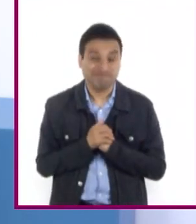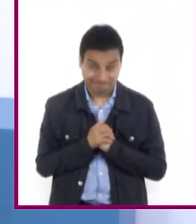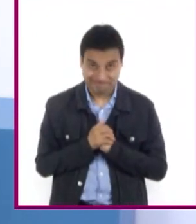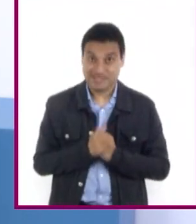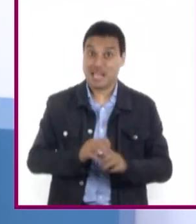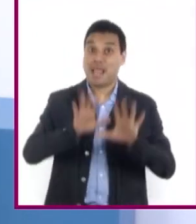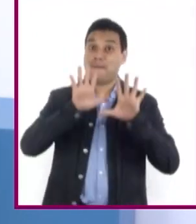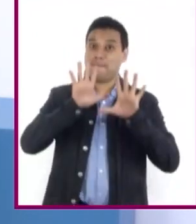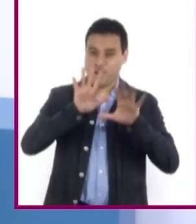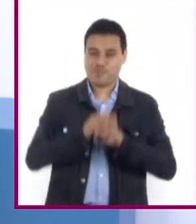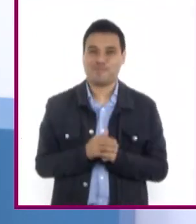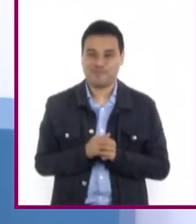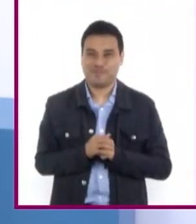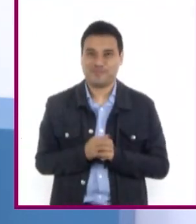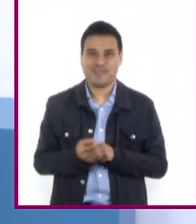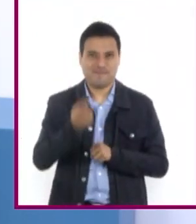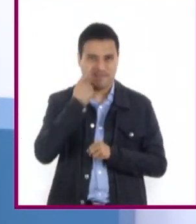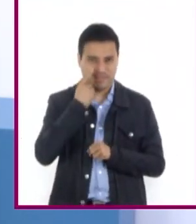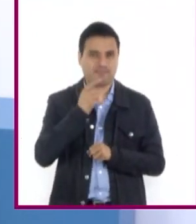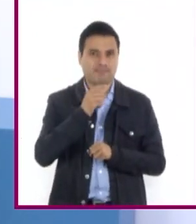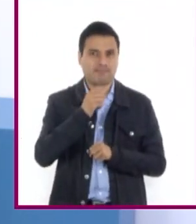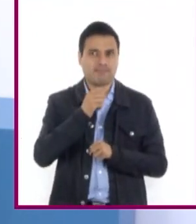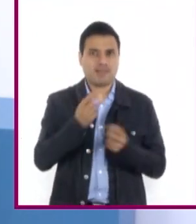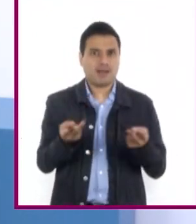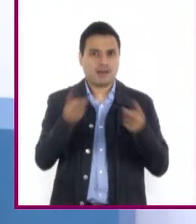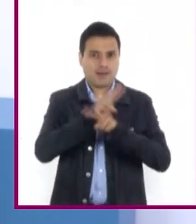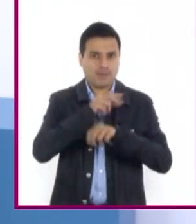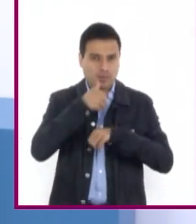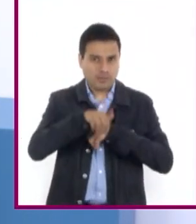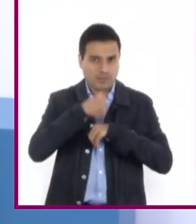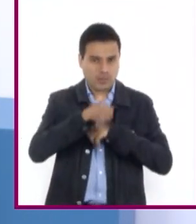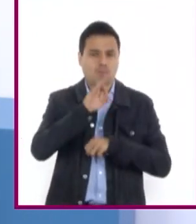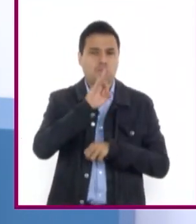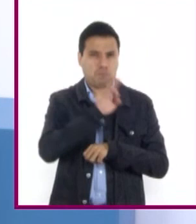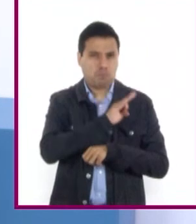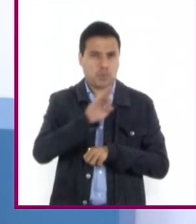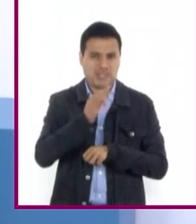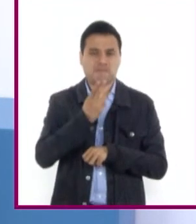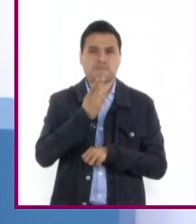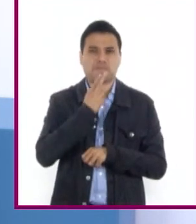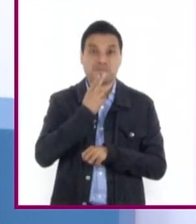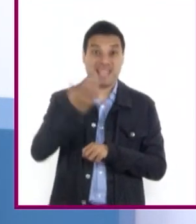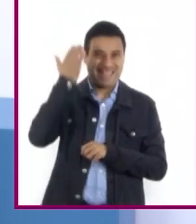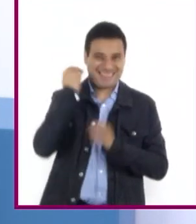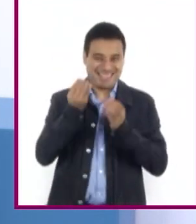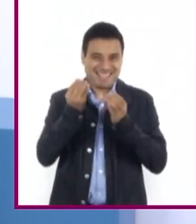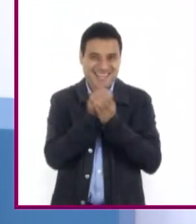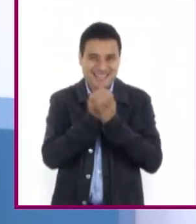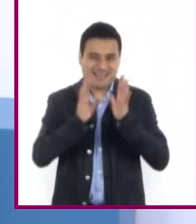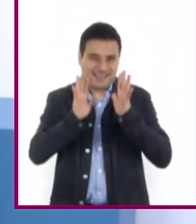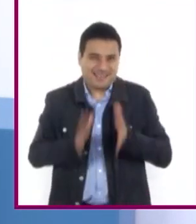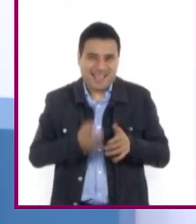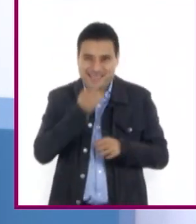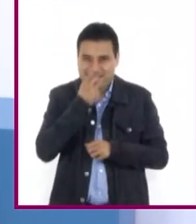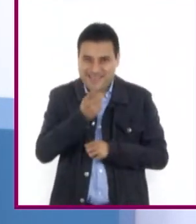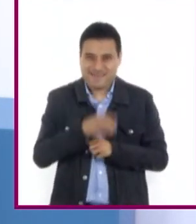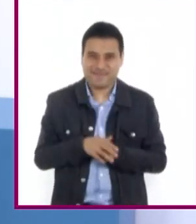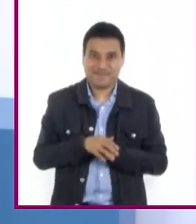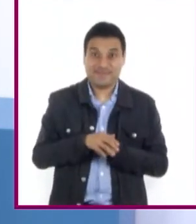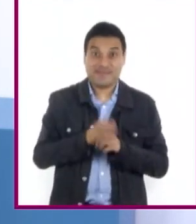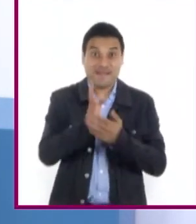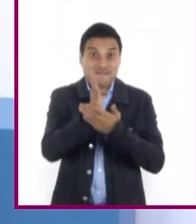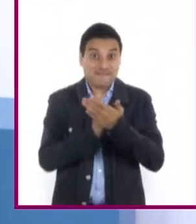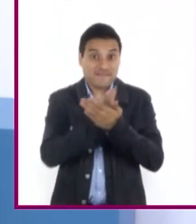Pero, ¿saben que podemos darle otro uso al recíproco? En las clases previas estudiamos el procedimiento para dividir